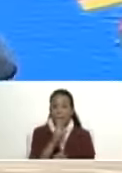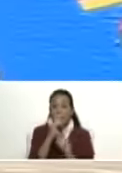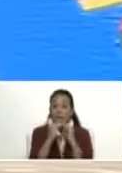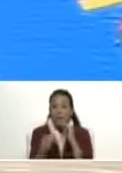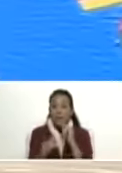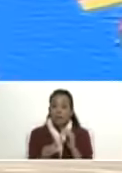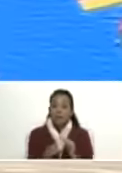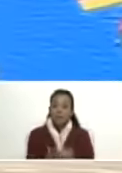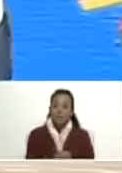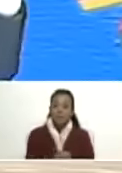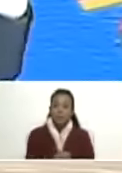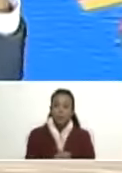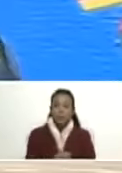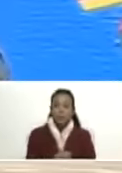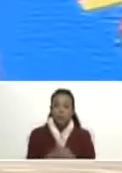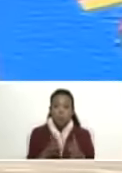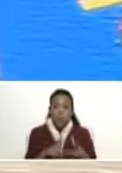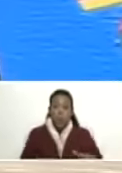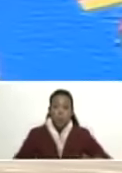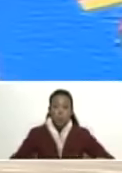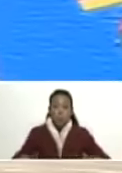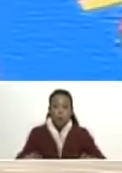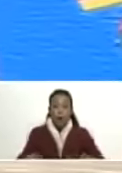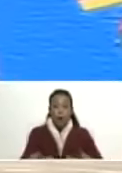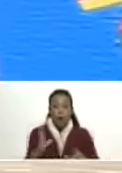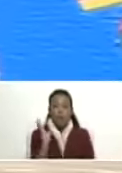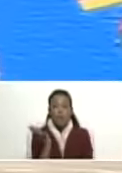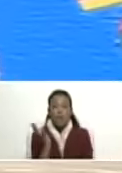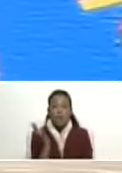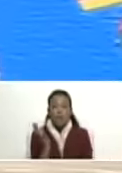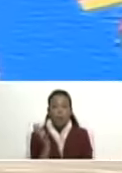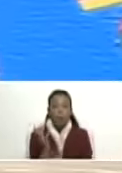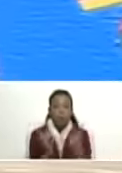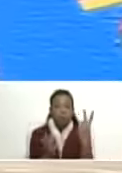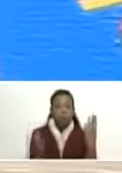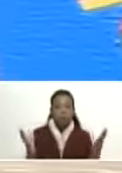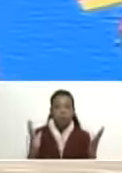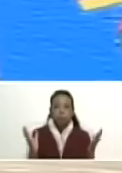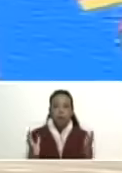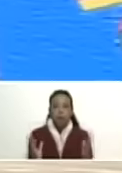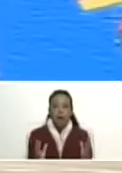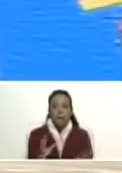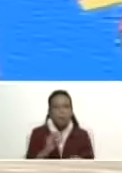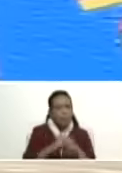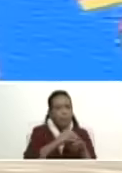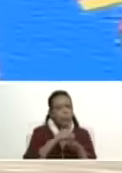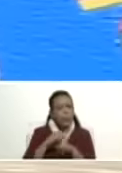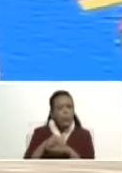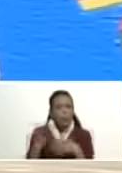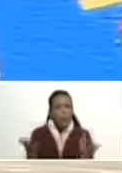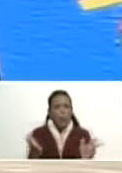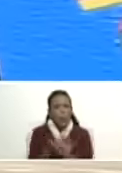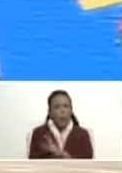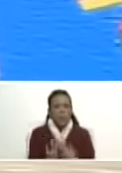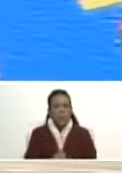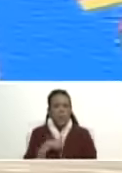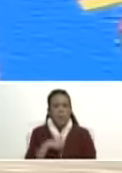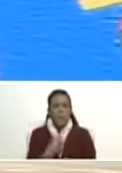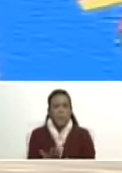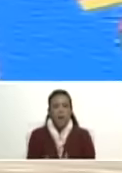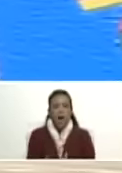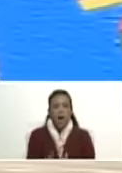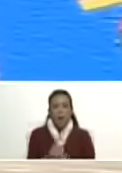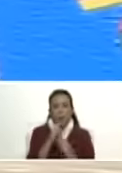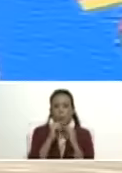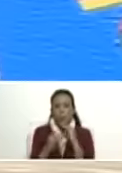evangélica, grande, un foro con dos ponentes, llamaba la atención. El